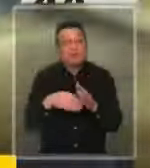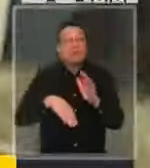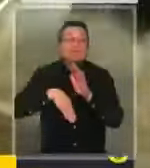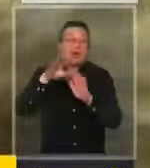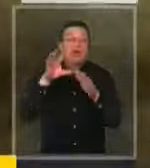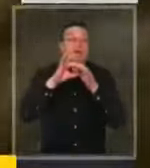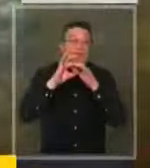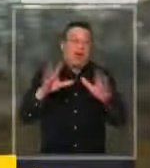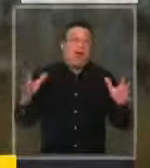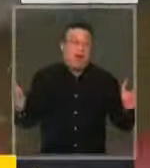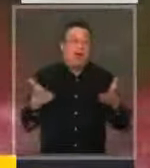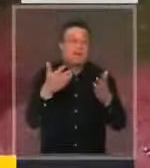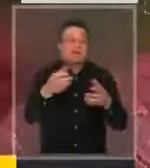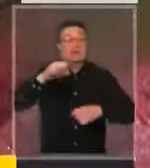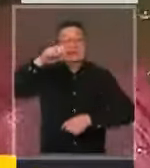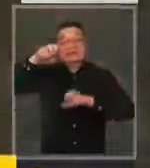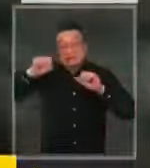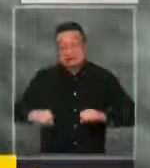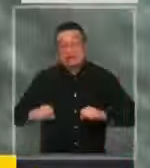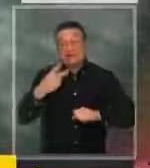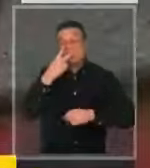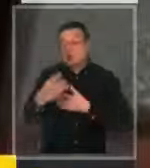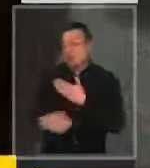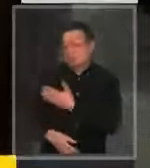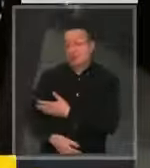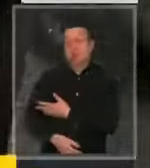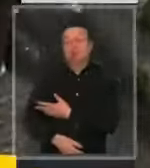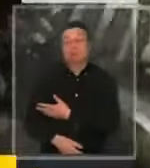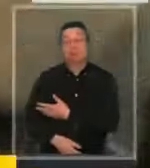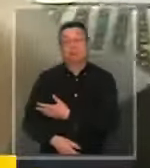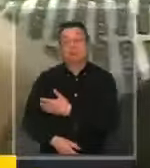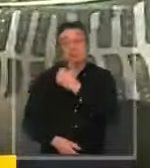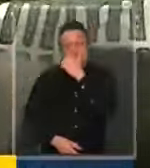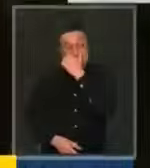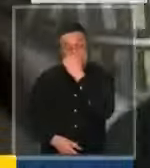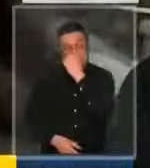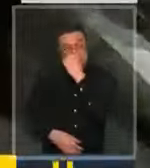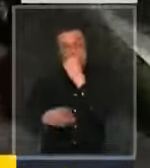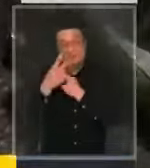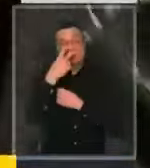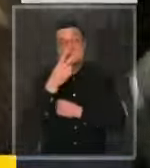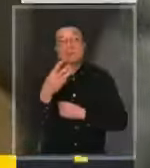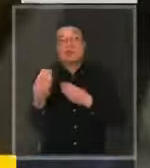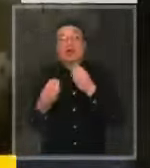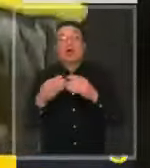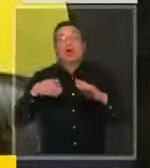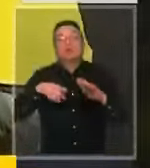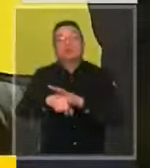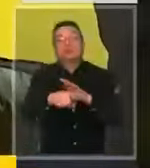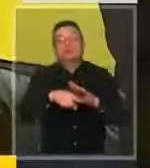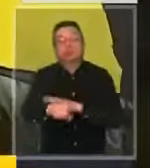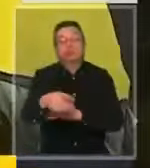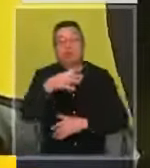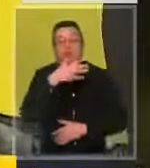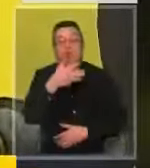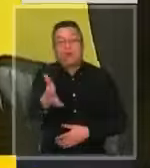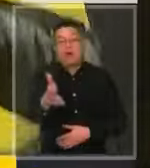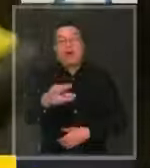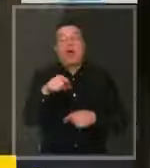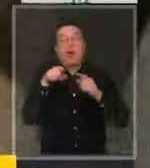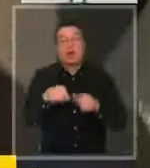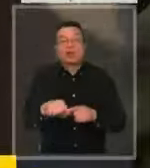Entonces al correr el sillón, ustedes podrán ver. A ver. Entra, hasta acá. Llega hasta acá, entonces acá ya